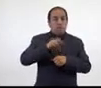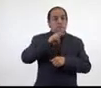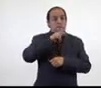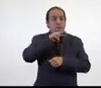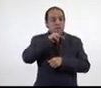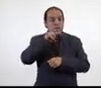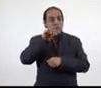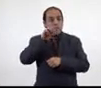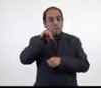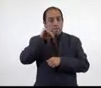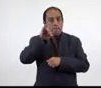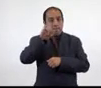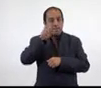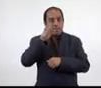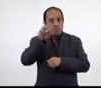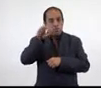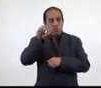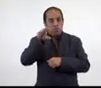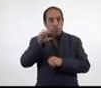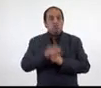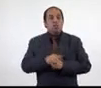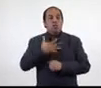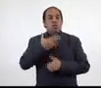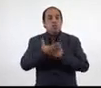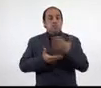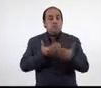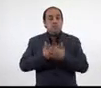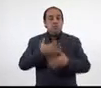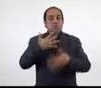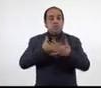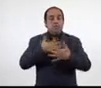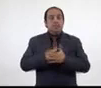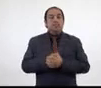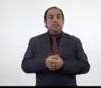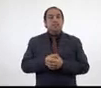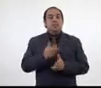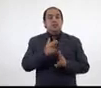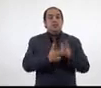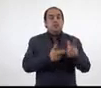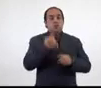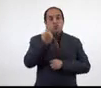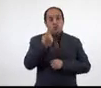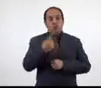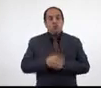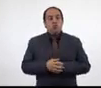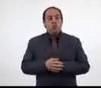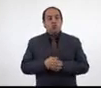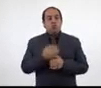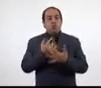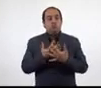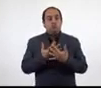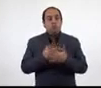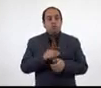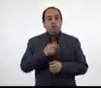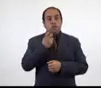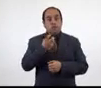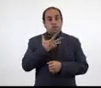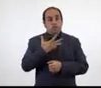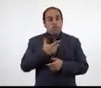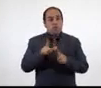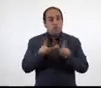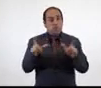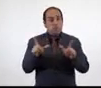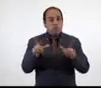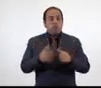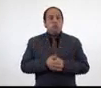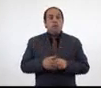polígono de servicio de 15 trenes más uno de reserva y con esto vamos a estar a disposición